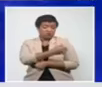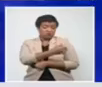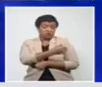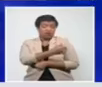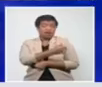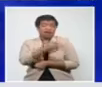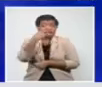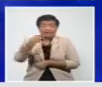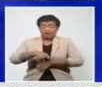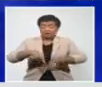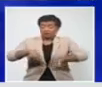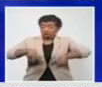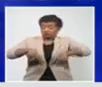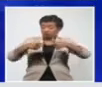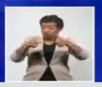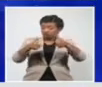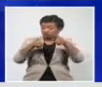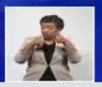los requisitos